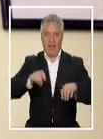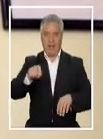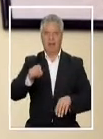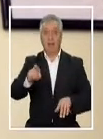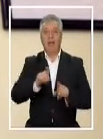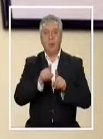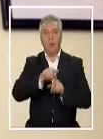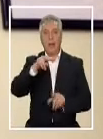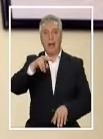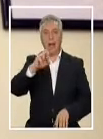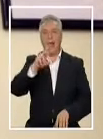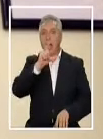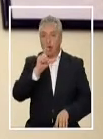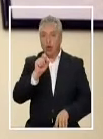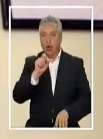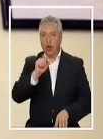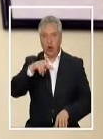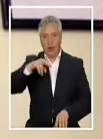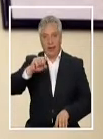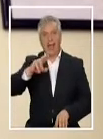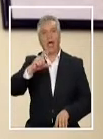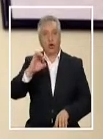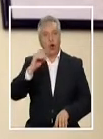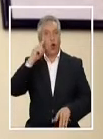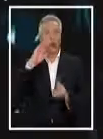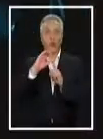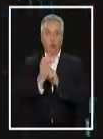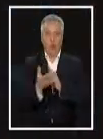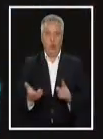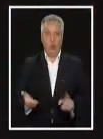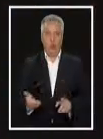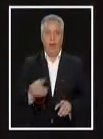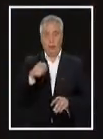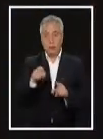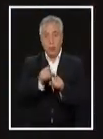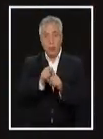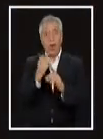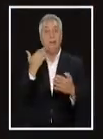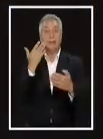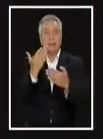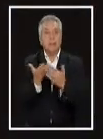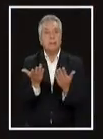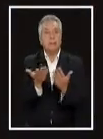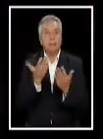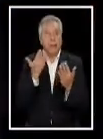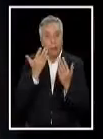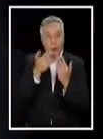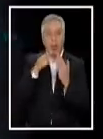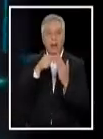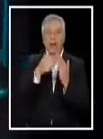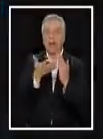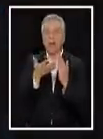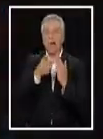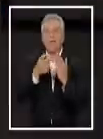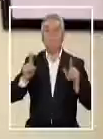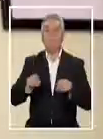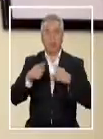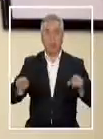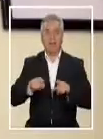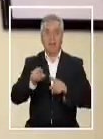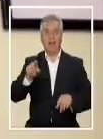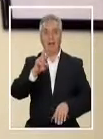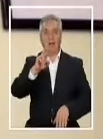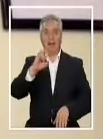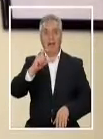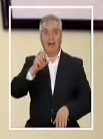la narcocultura con diferentes manifestaciones. Una de ellas es el acercamiento a la música, principalmente reggaetón.